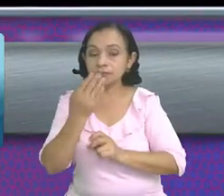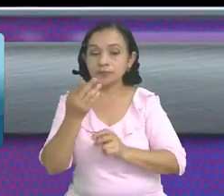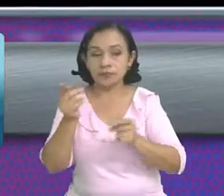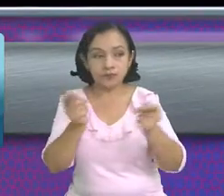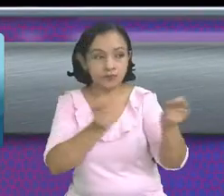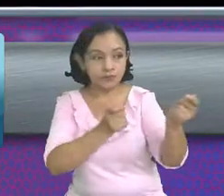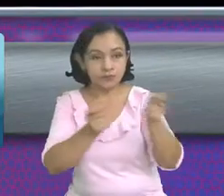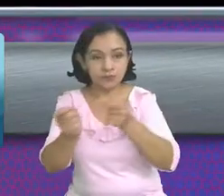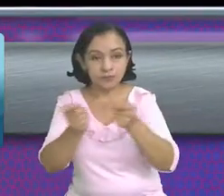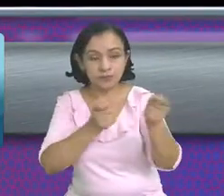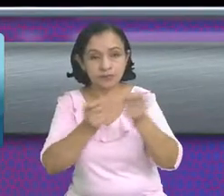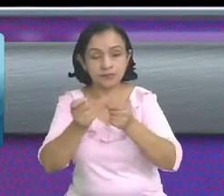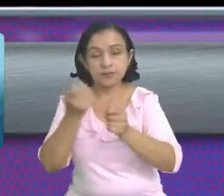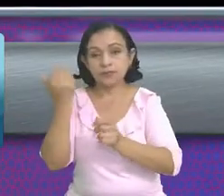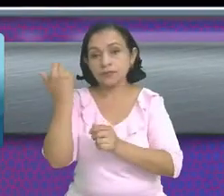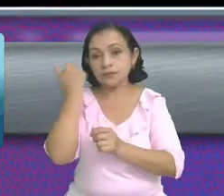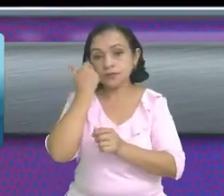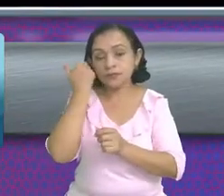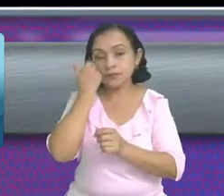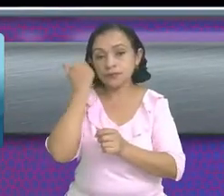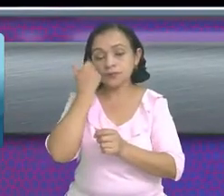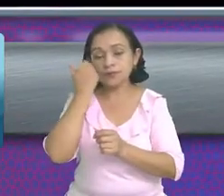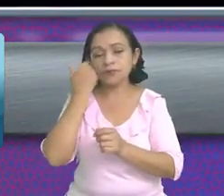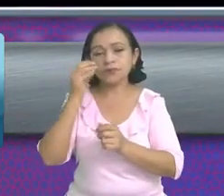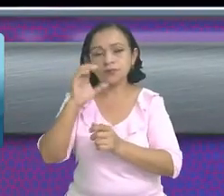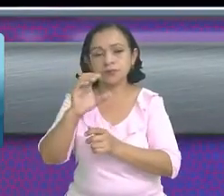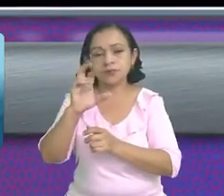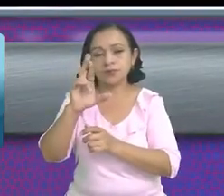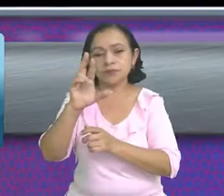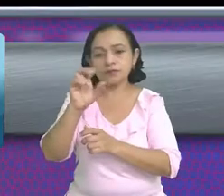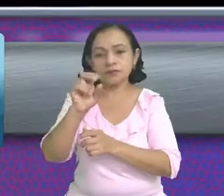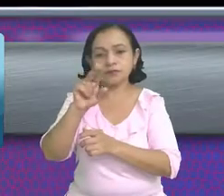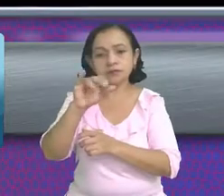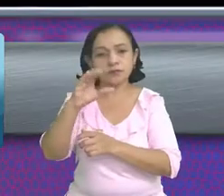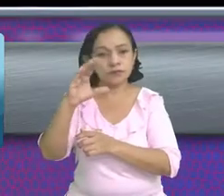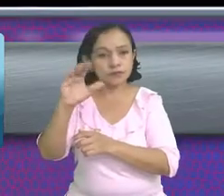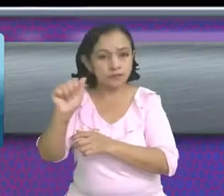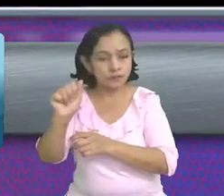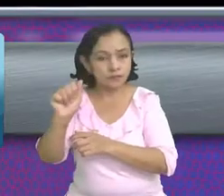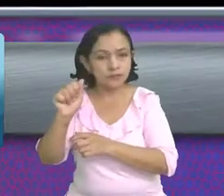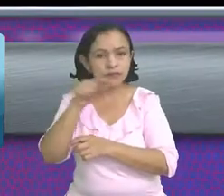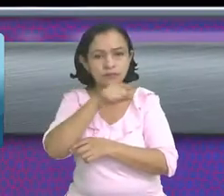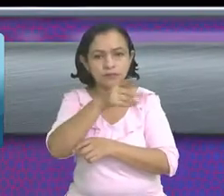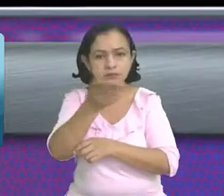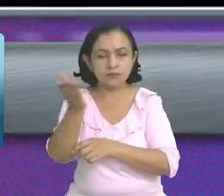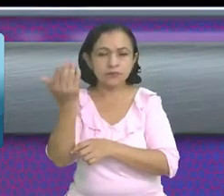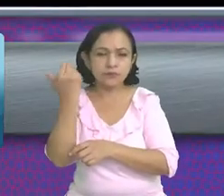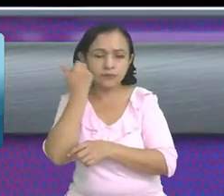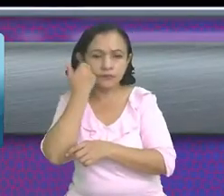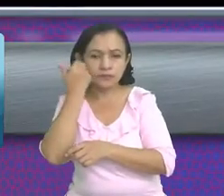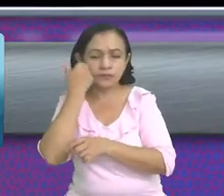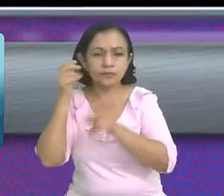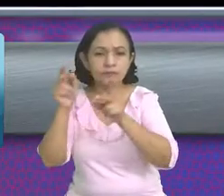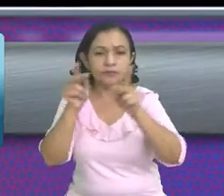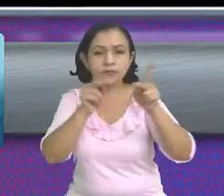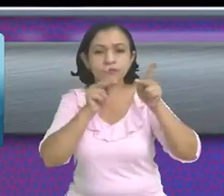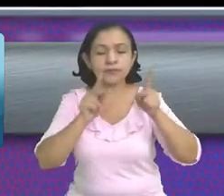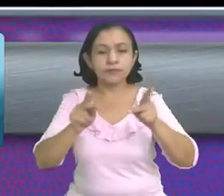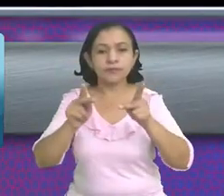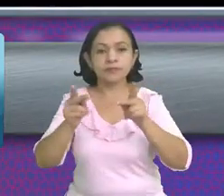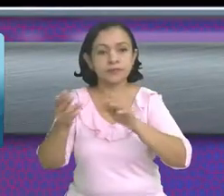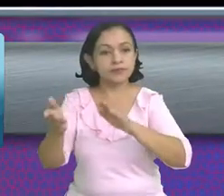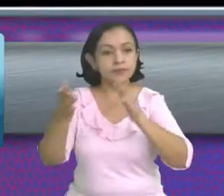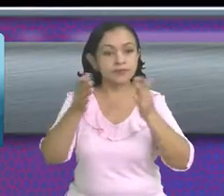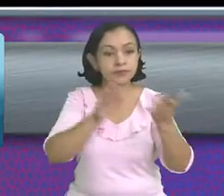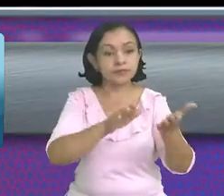control de tus enfermedades crónicas. Ya. Hay pacientes, doctor, que he conocido, lamentablemente, de pacientes que se han